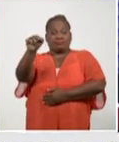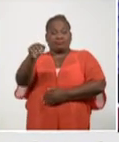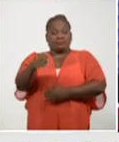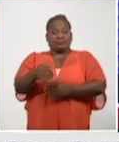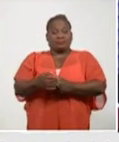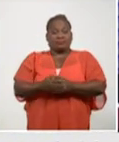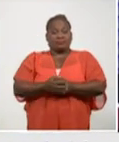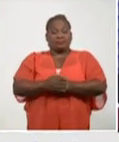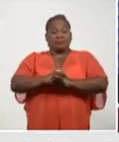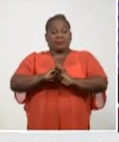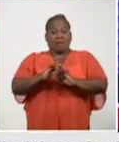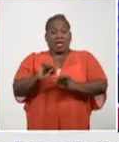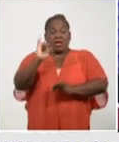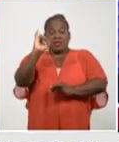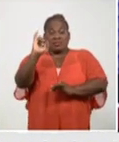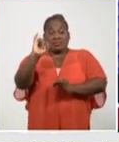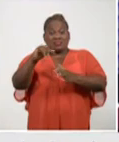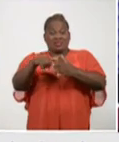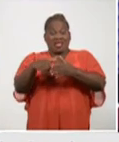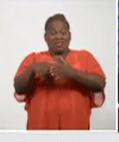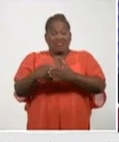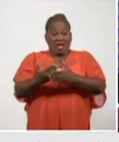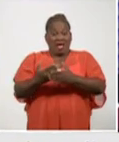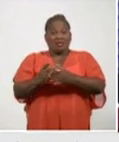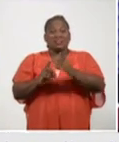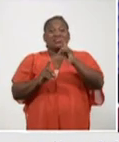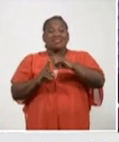6 días en terapia intensiva, porque es que desde que